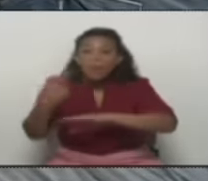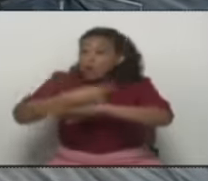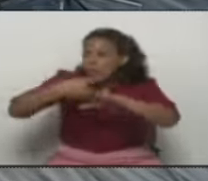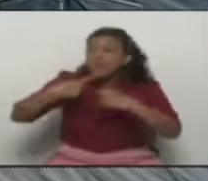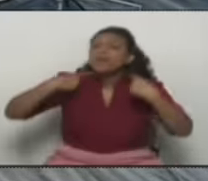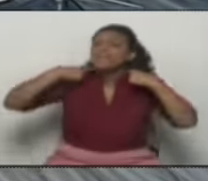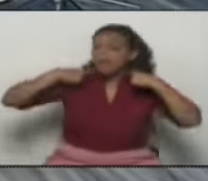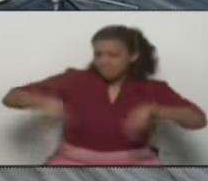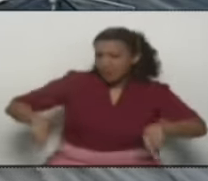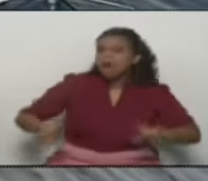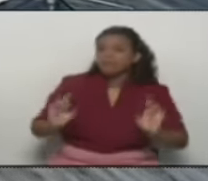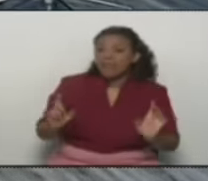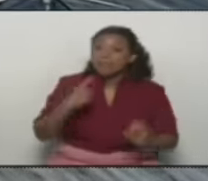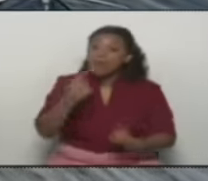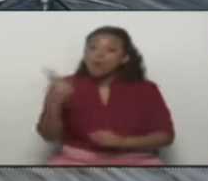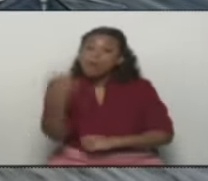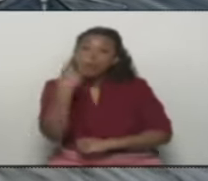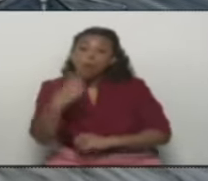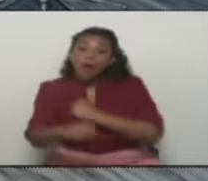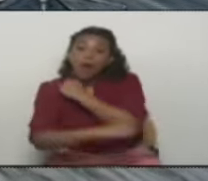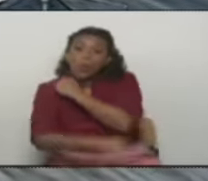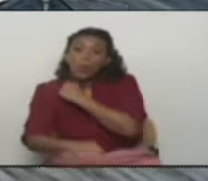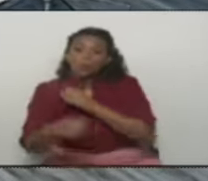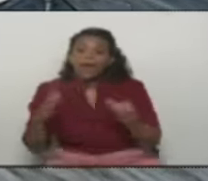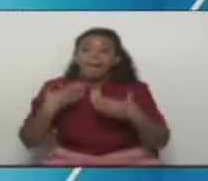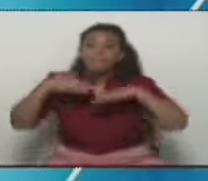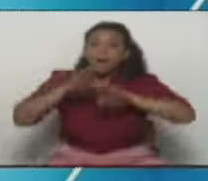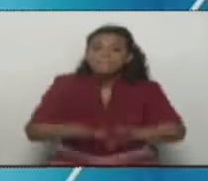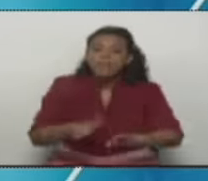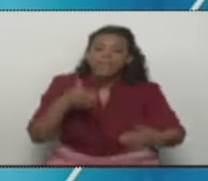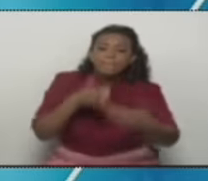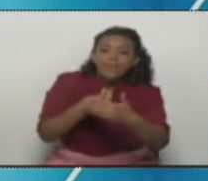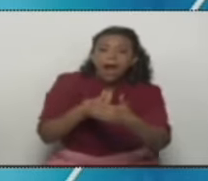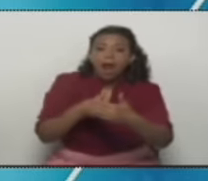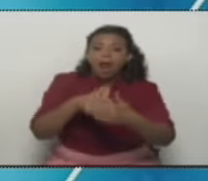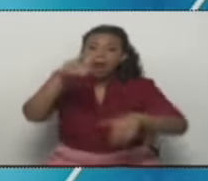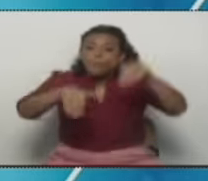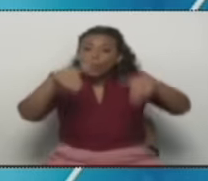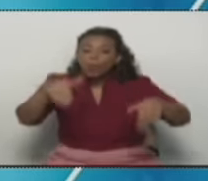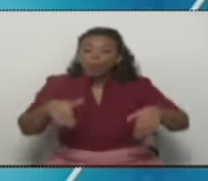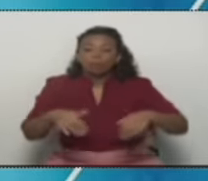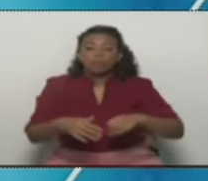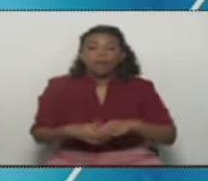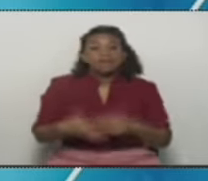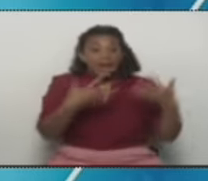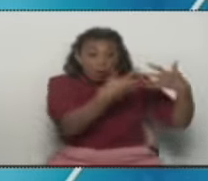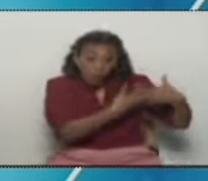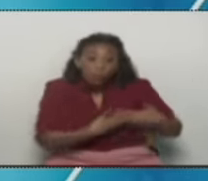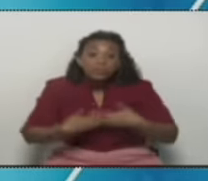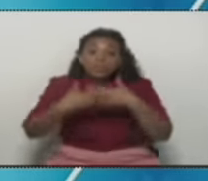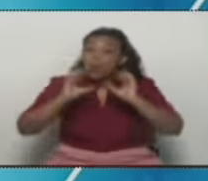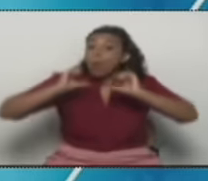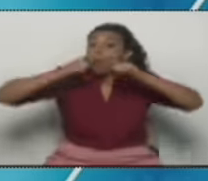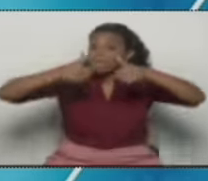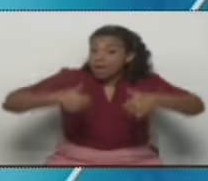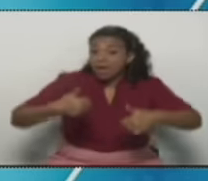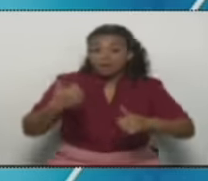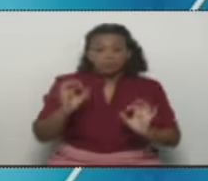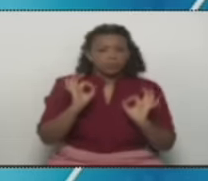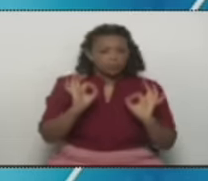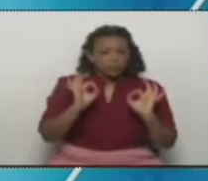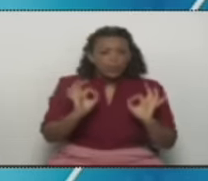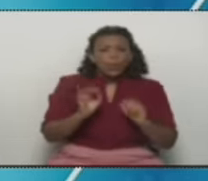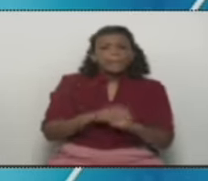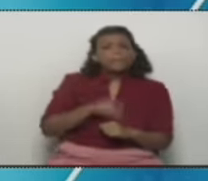perder, el gobierno va a impedir el resultado. ¿Y cómo lo va a impedir? Entonces nosotros encontramos que desde Estados Unidos siempre, no, nada de esto lo inventamos